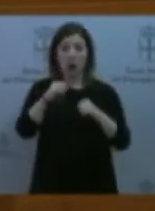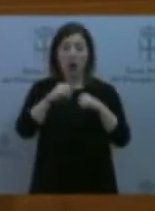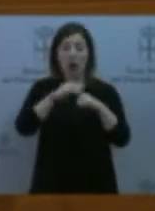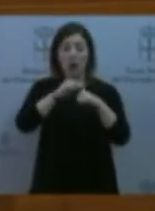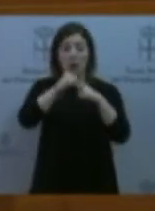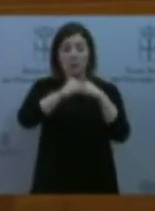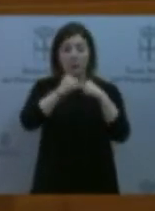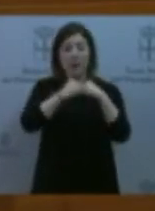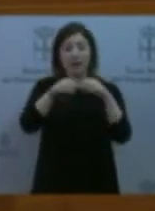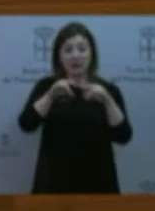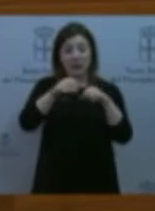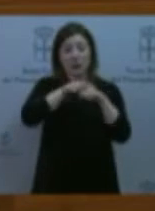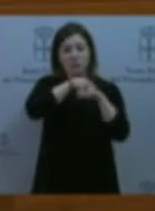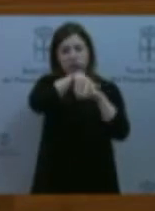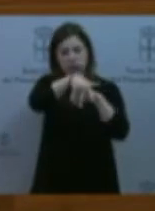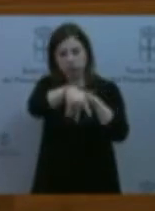que viven allí.